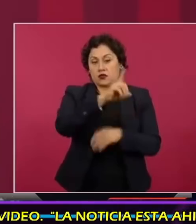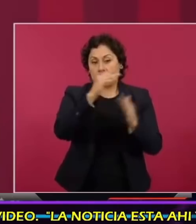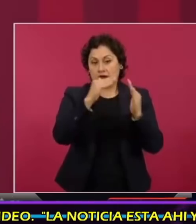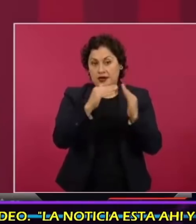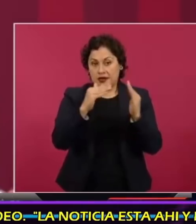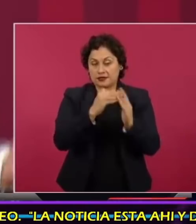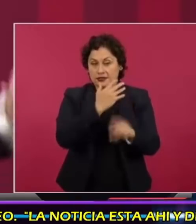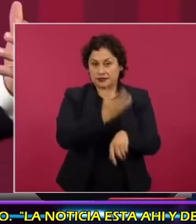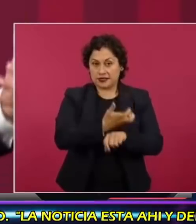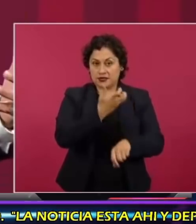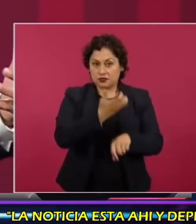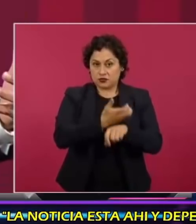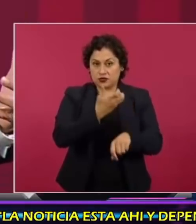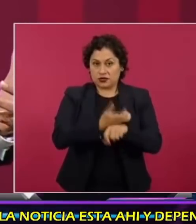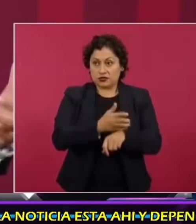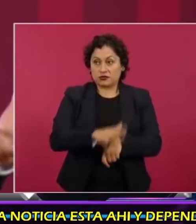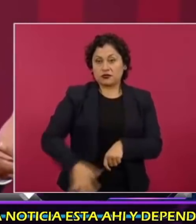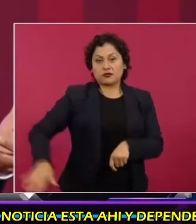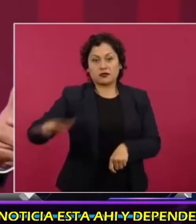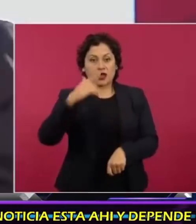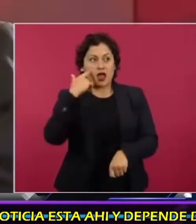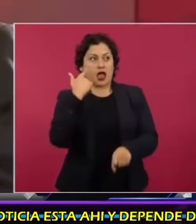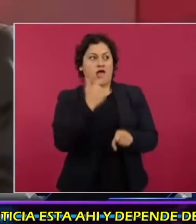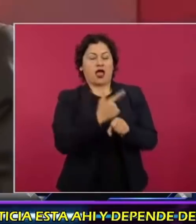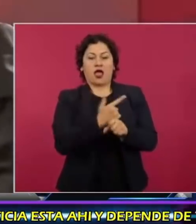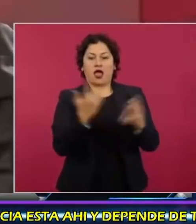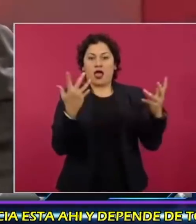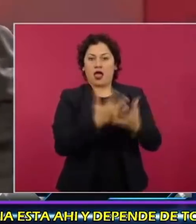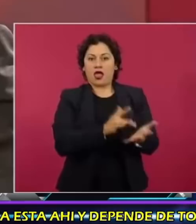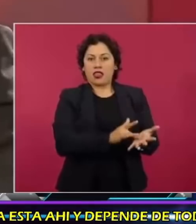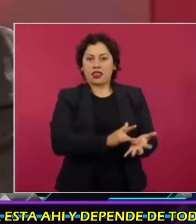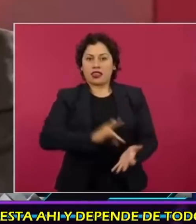El escándalo, como dos o tres días,